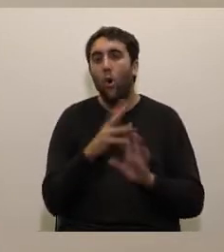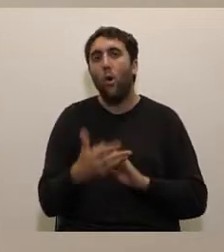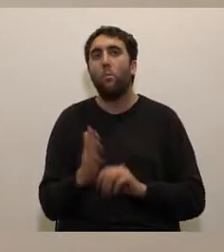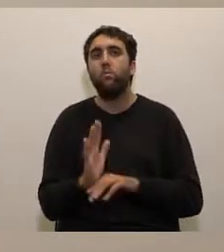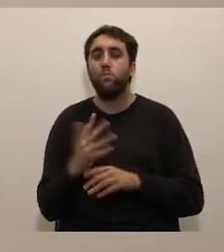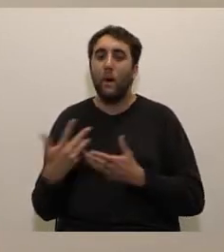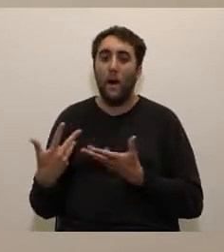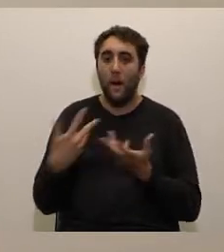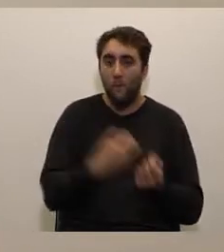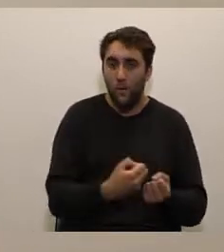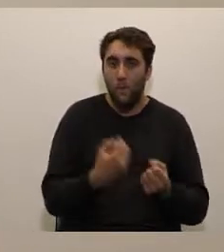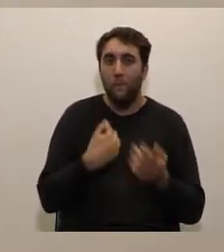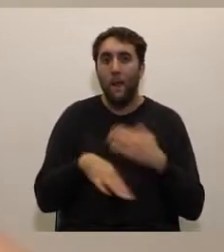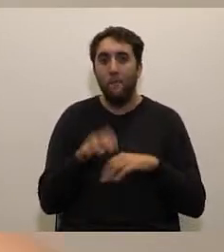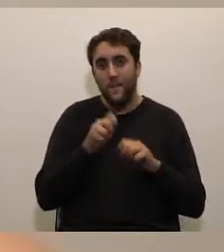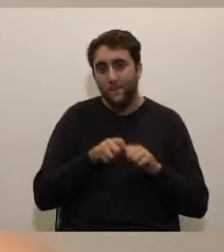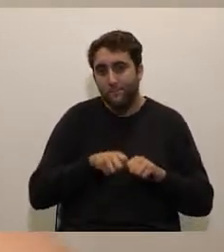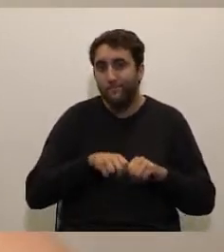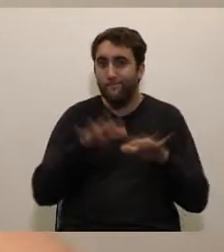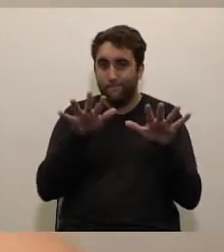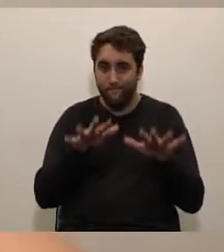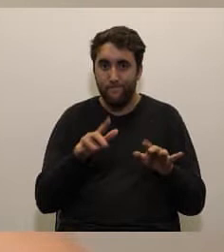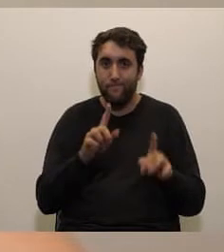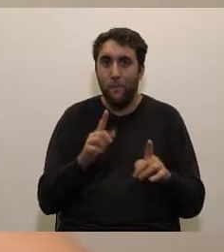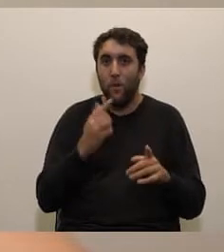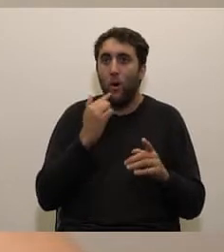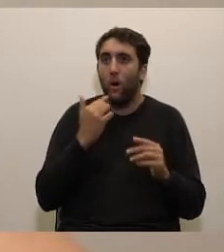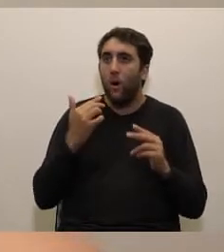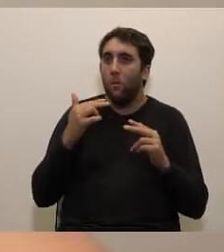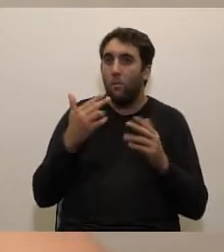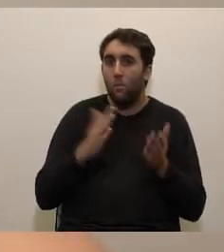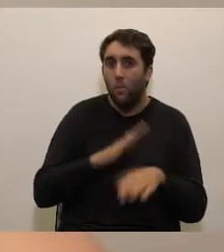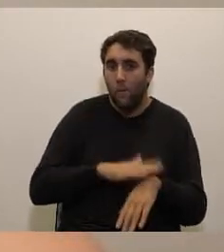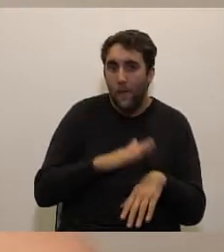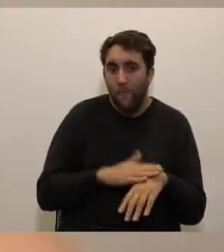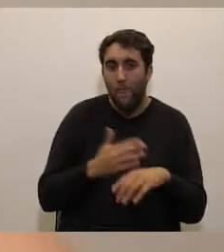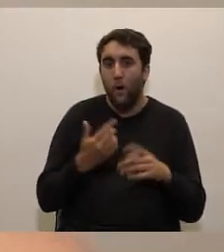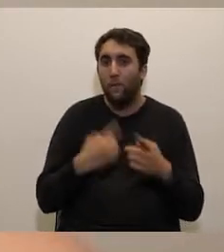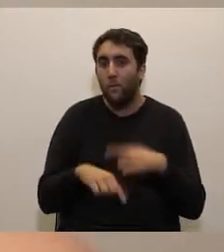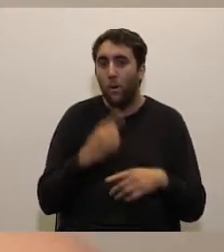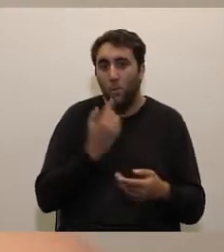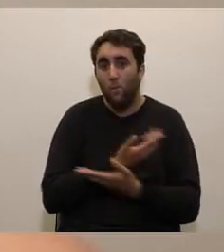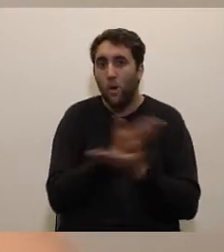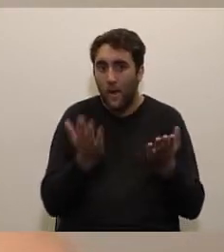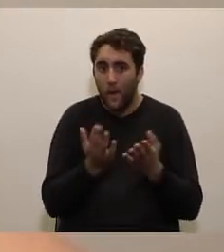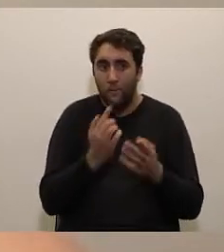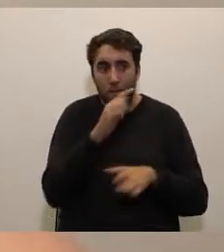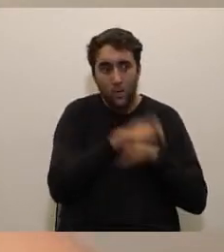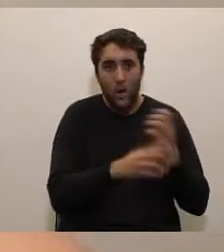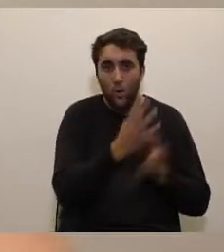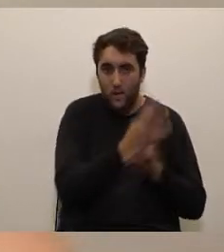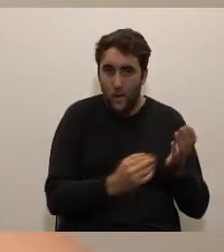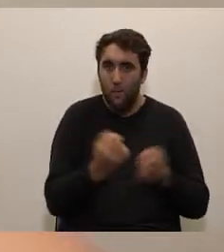en poder llegar a más lugares, en transmitir de algunas formas más